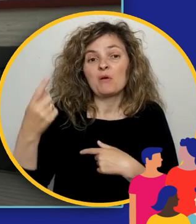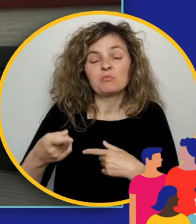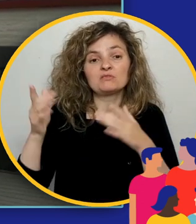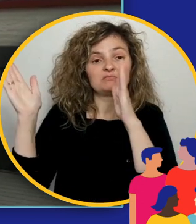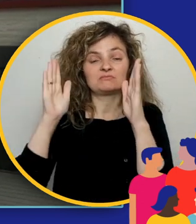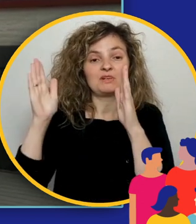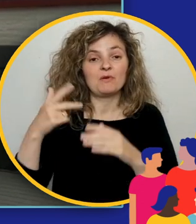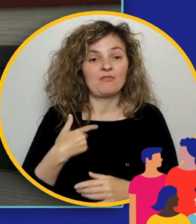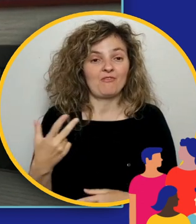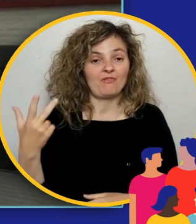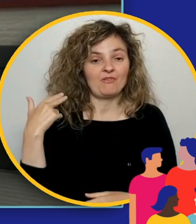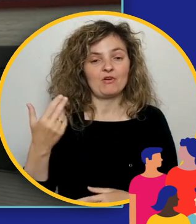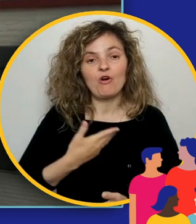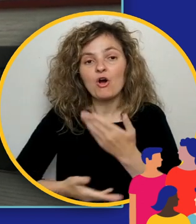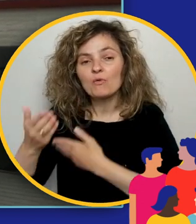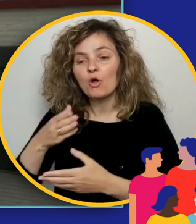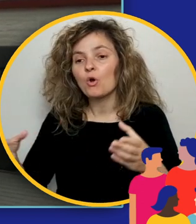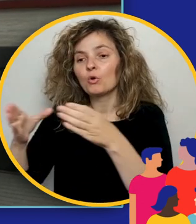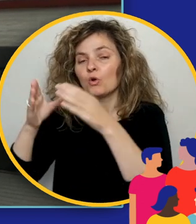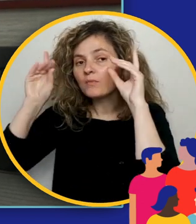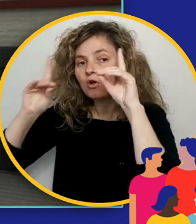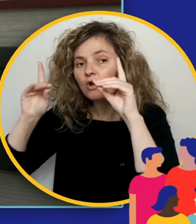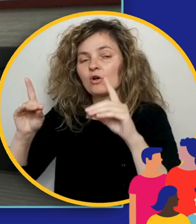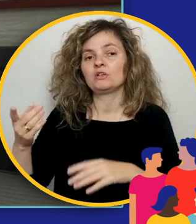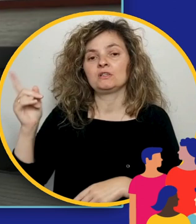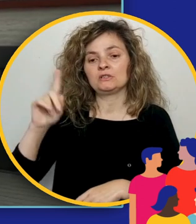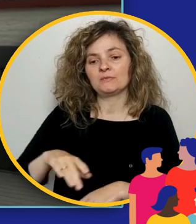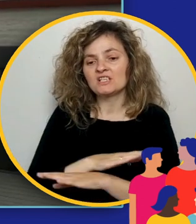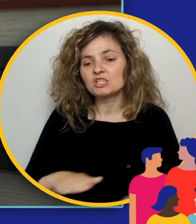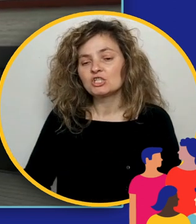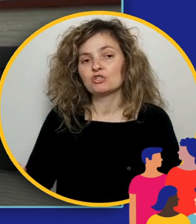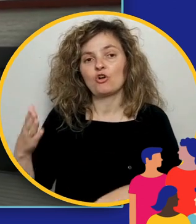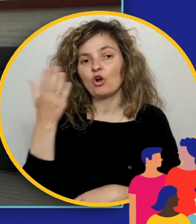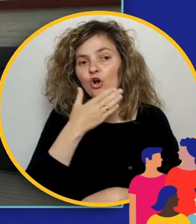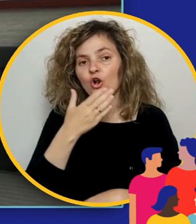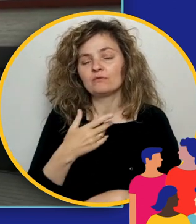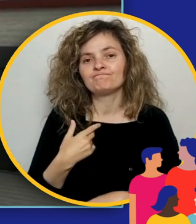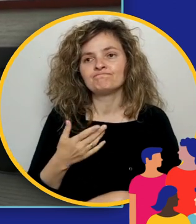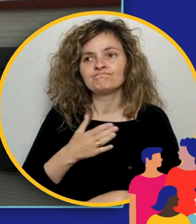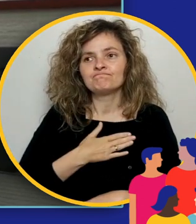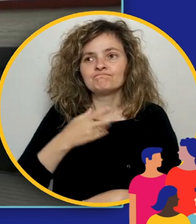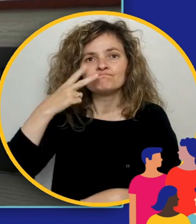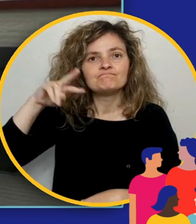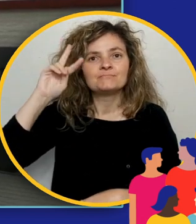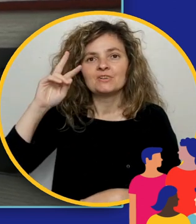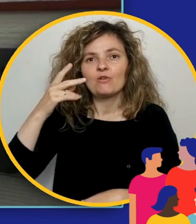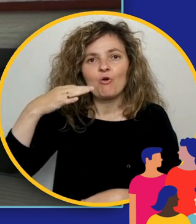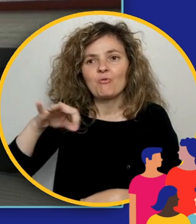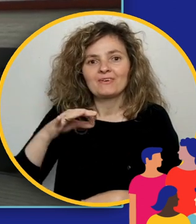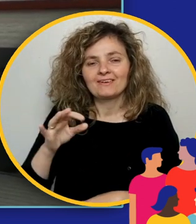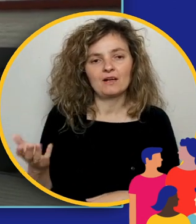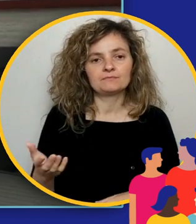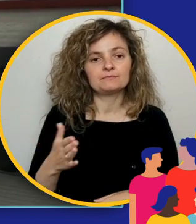jubilación y colaboré con el gabinete didáctico, con niños de colegio, siendo la verdad una experiencia